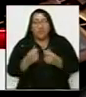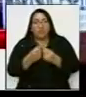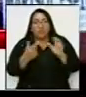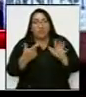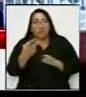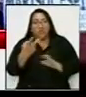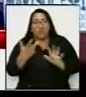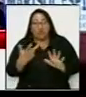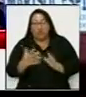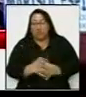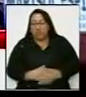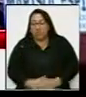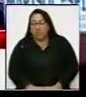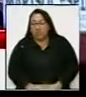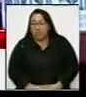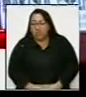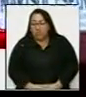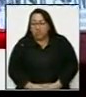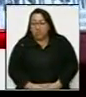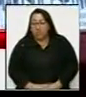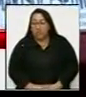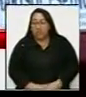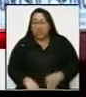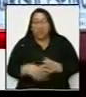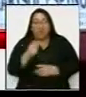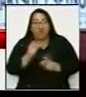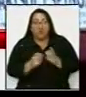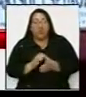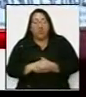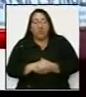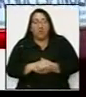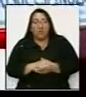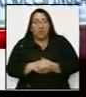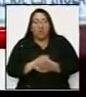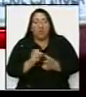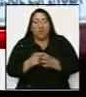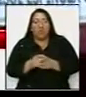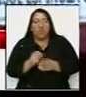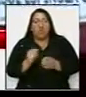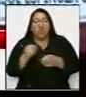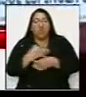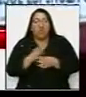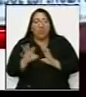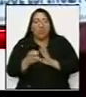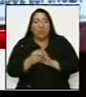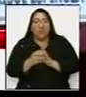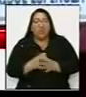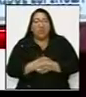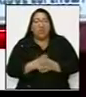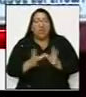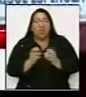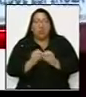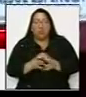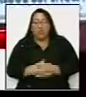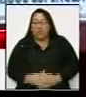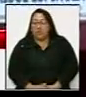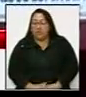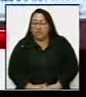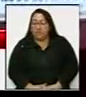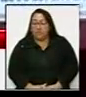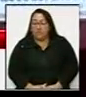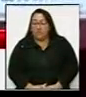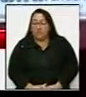¿no? Claro, por eso lo que se ha redactado es que todo el personal del Consejo pasa a formar parte de la Junta, de tal manera que no